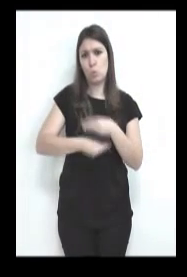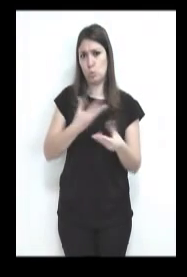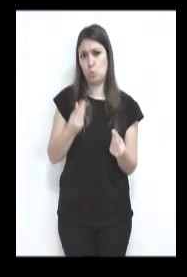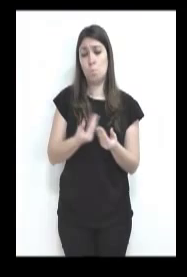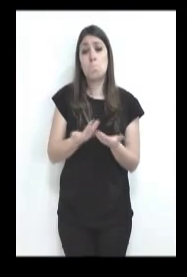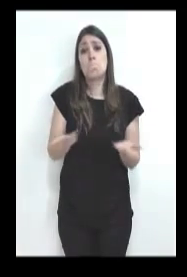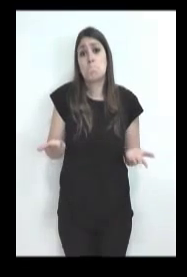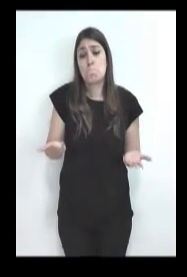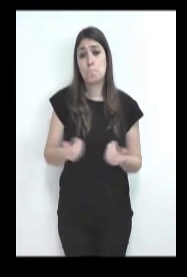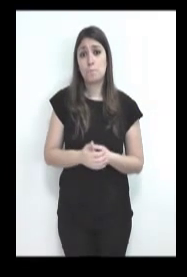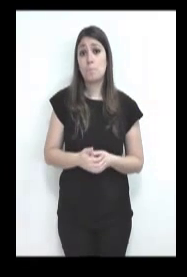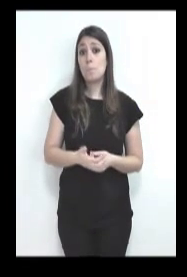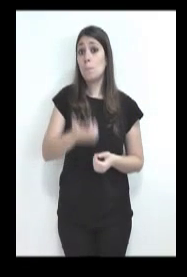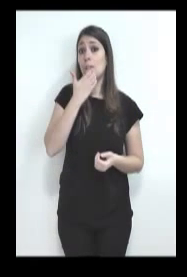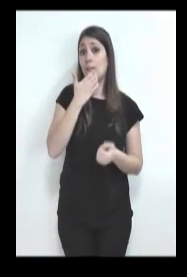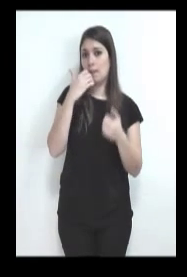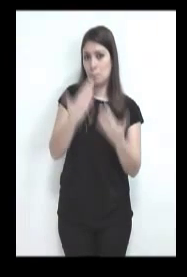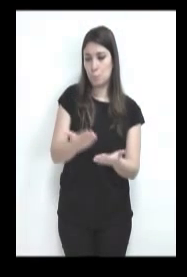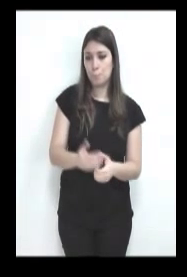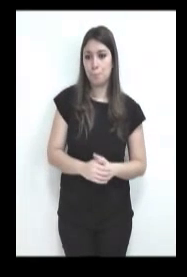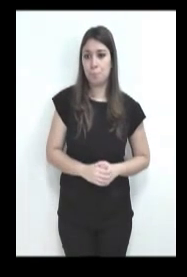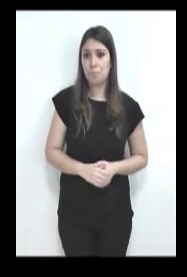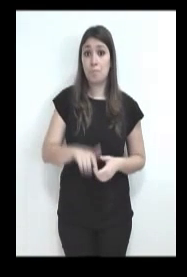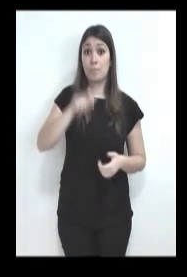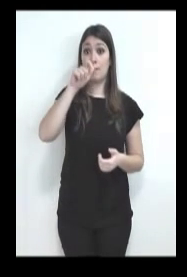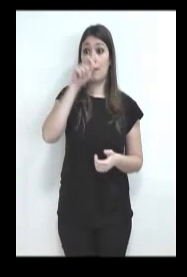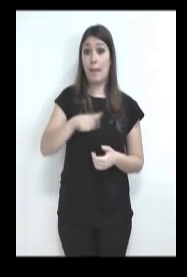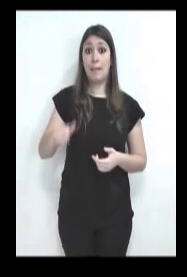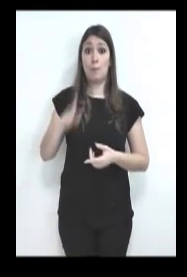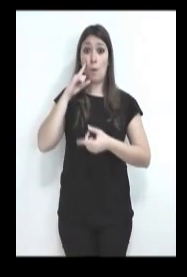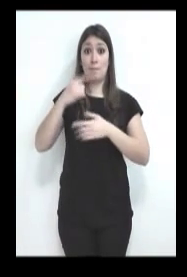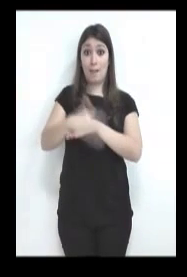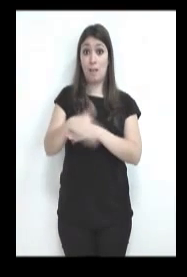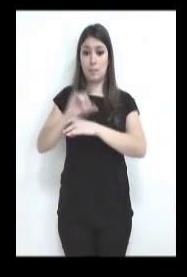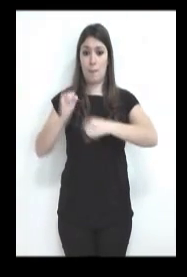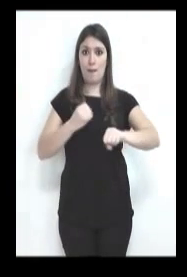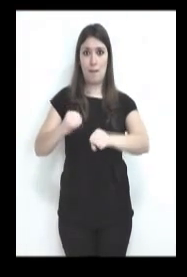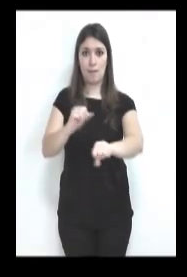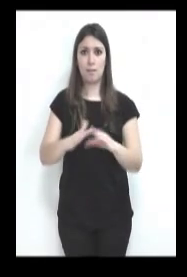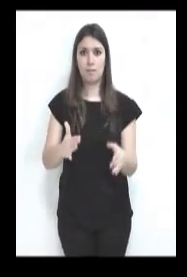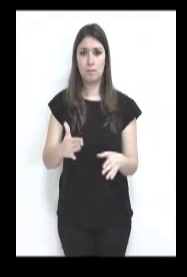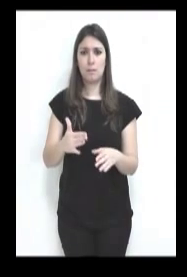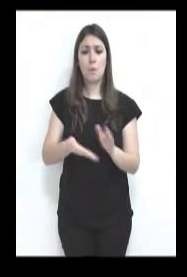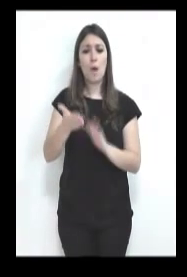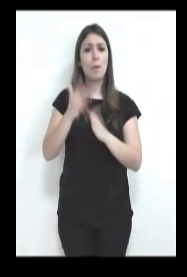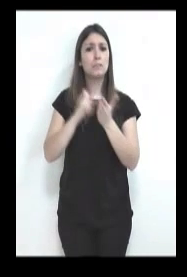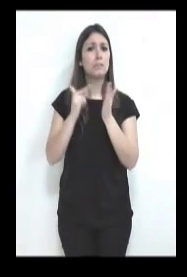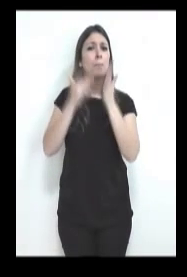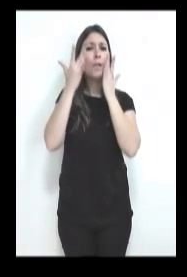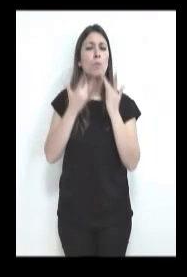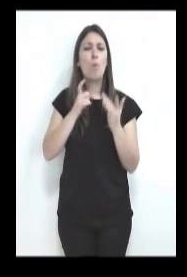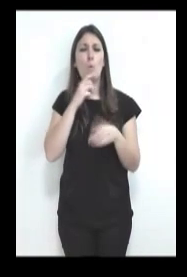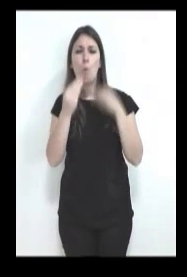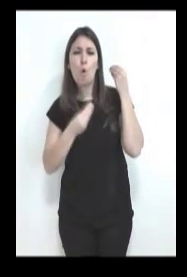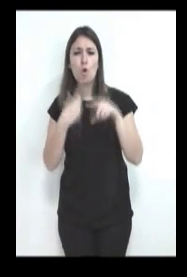Pero el ejemplo de tomemos en cuenta a la gente que barre las calles a la hora de diseñar los sistemas de limpieza,